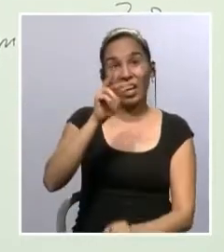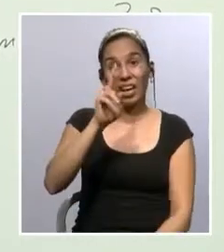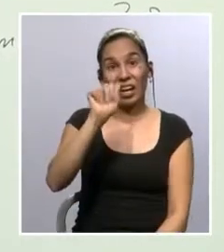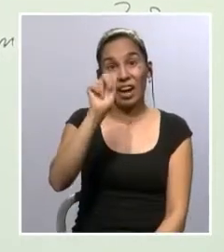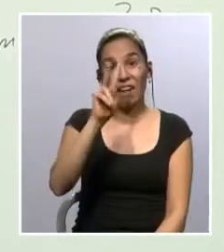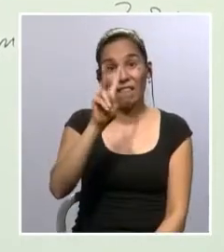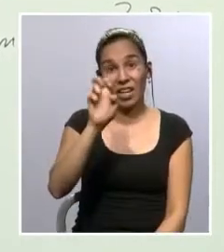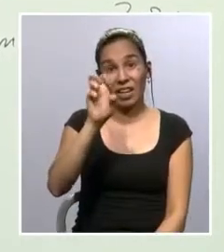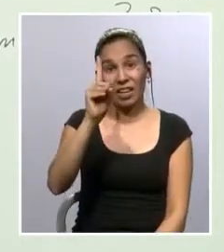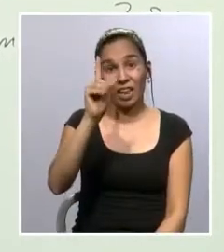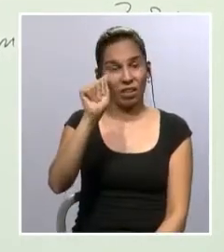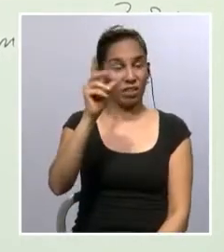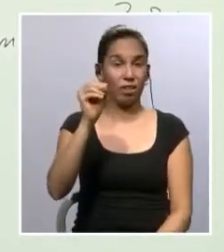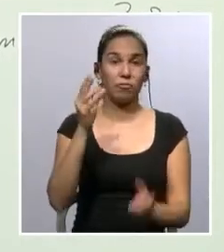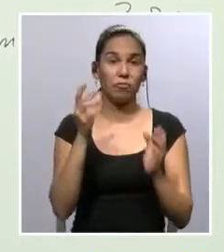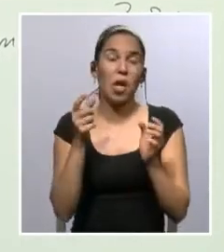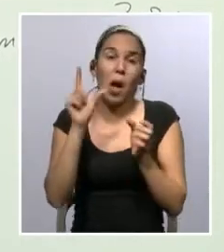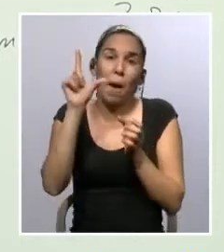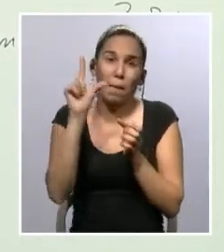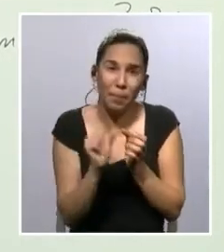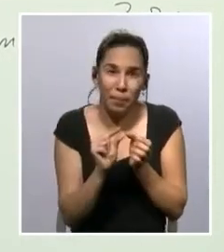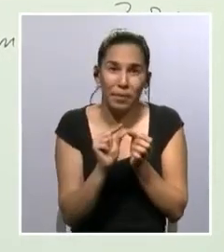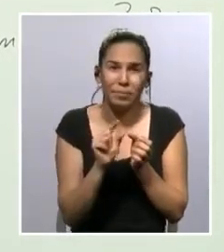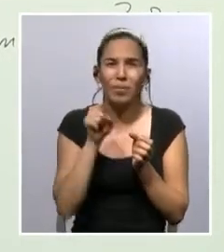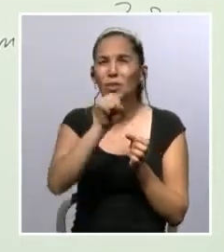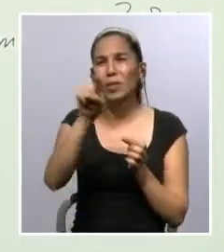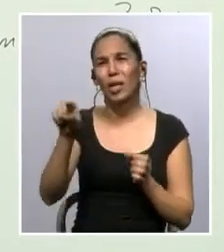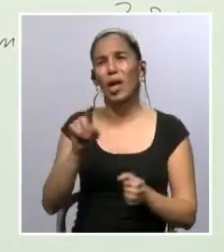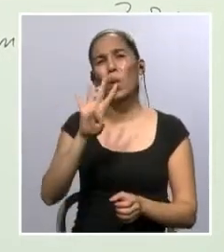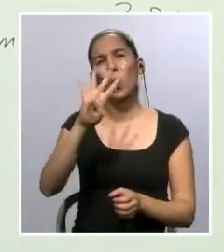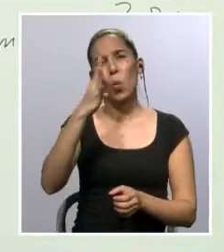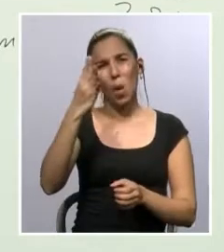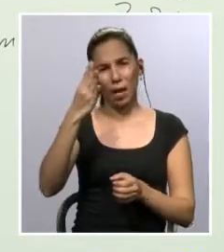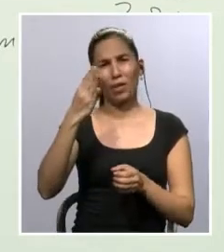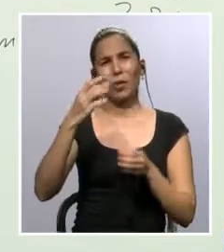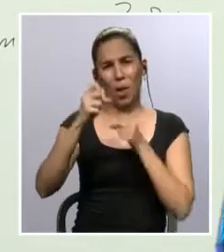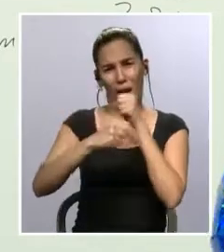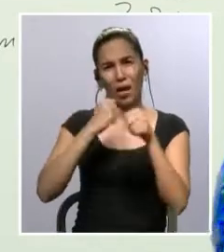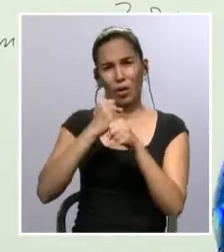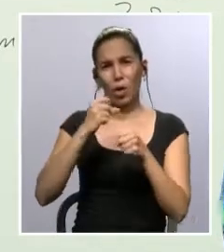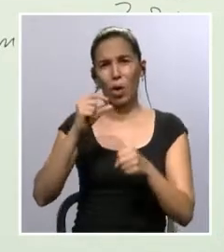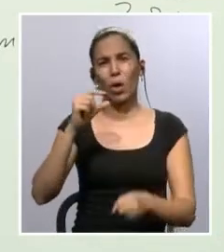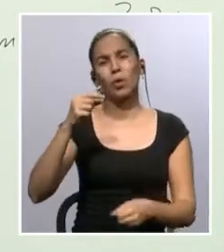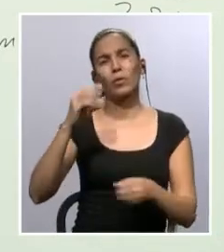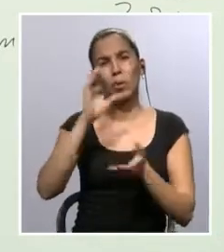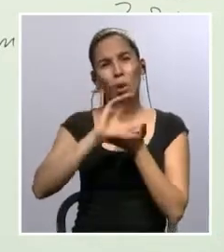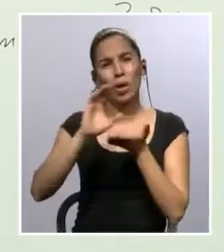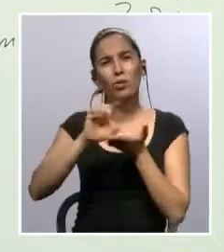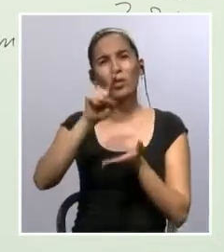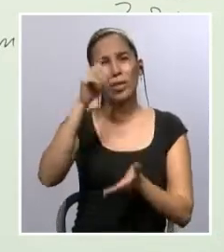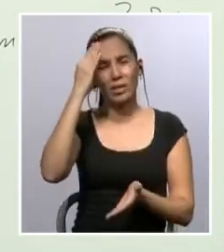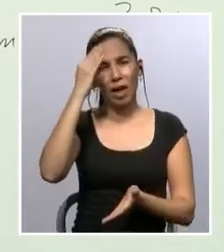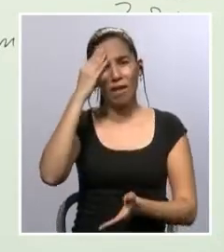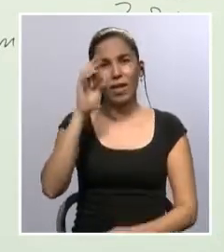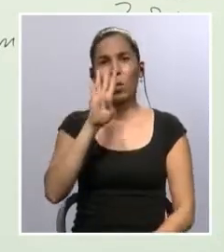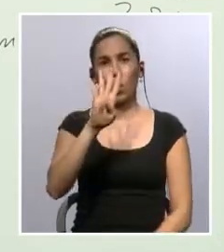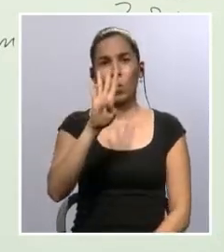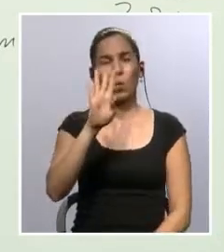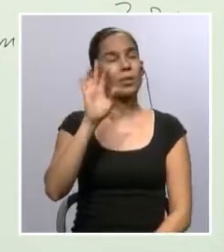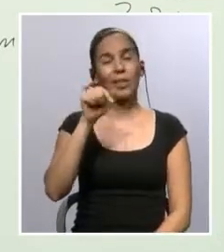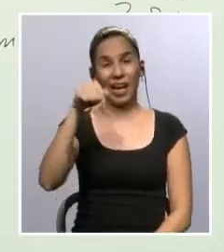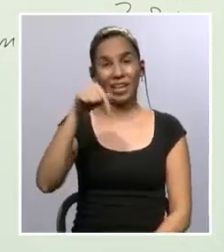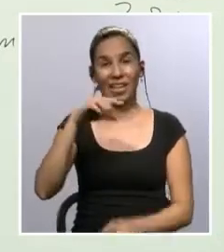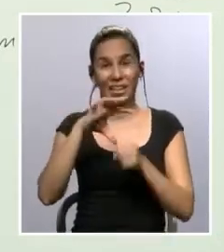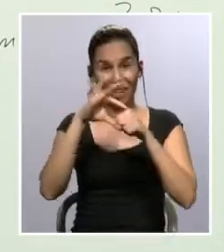muchachos en el colegio, en cuarto año, aprenden que la gravedad es 9,8, pero sí, es 9,8 a nivel de superficie terrestre.